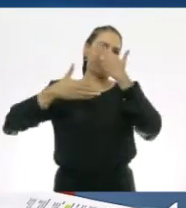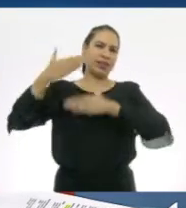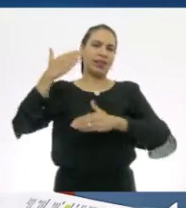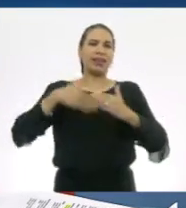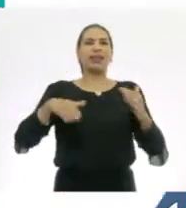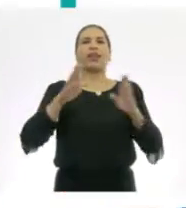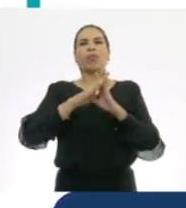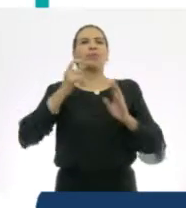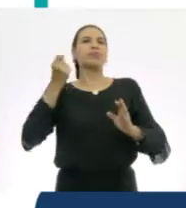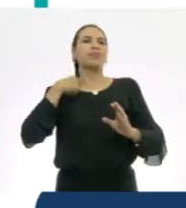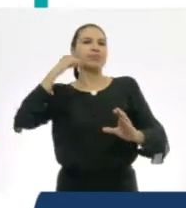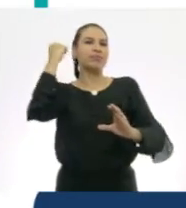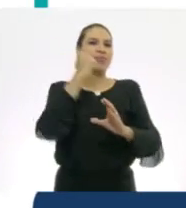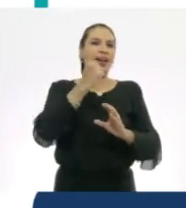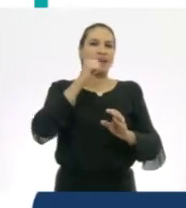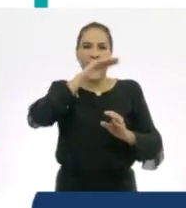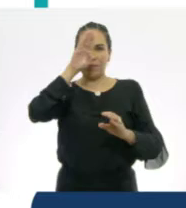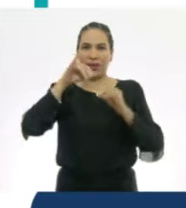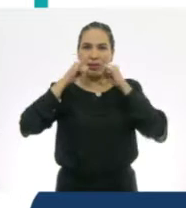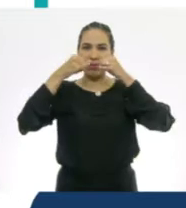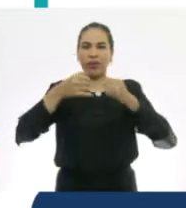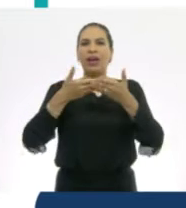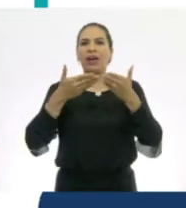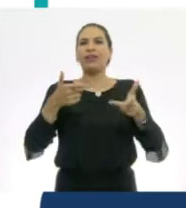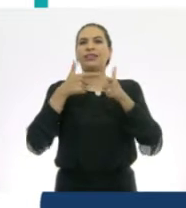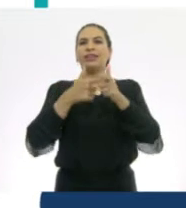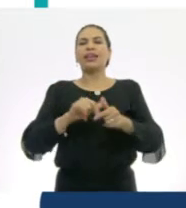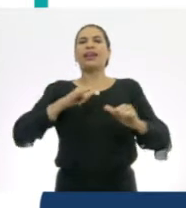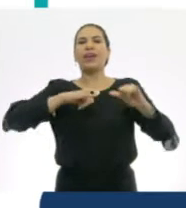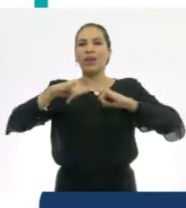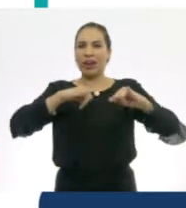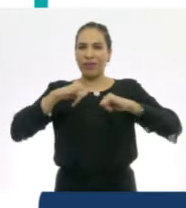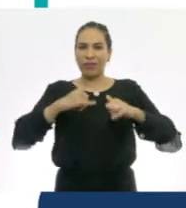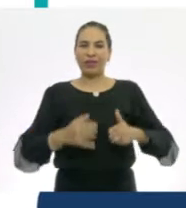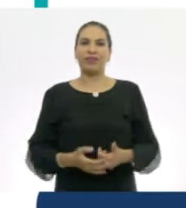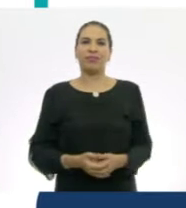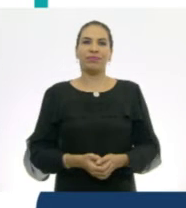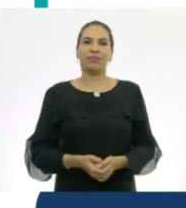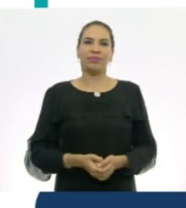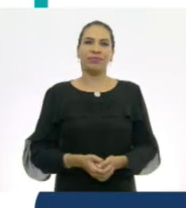la casa del mamut. Continuamos con geografía.